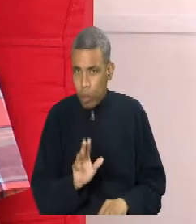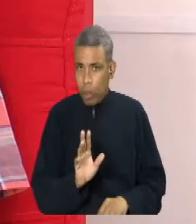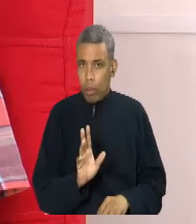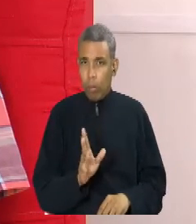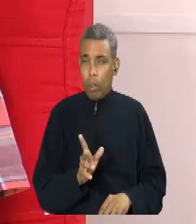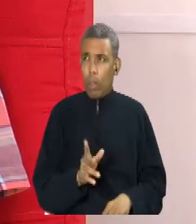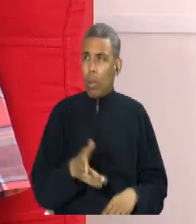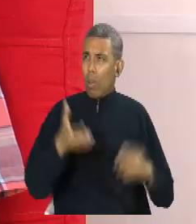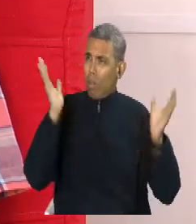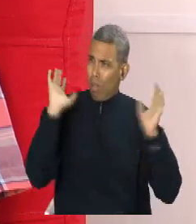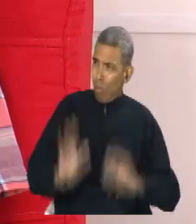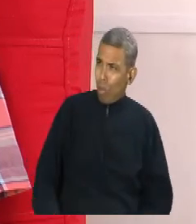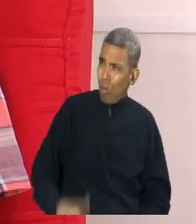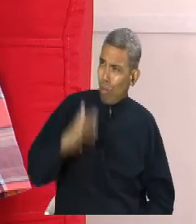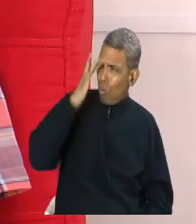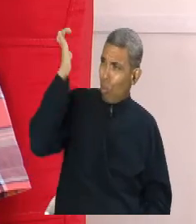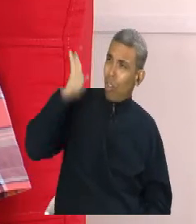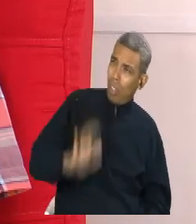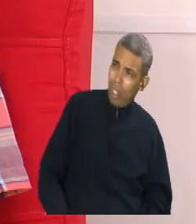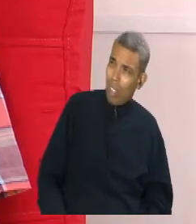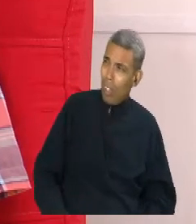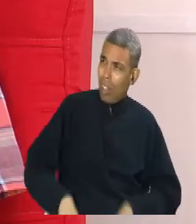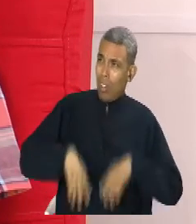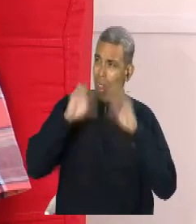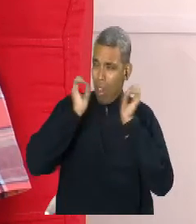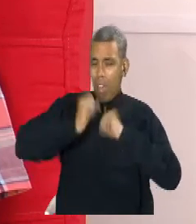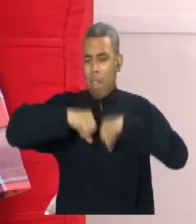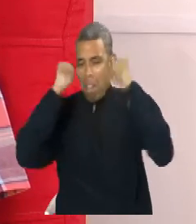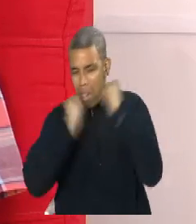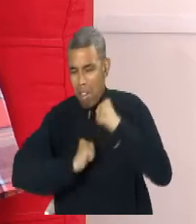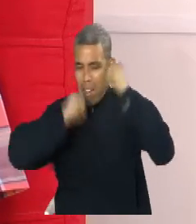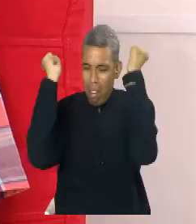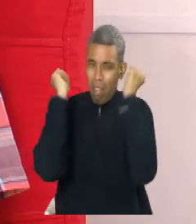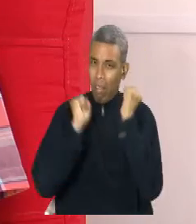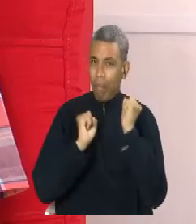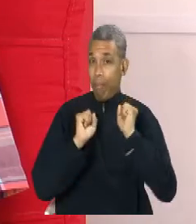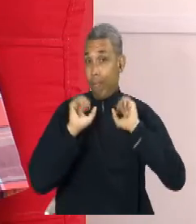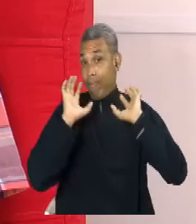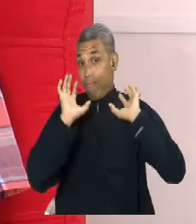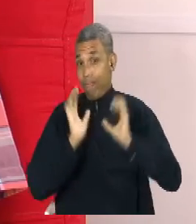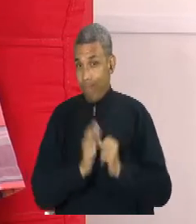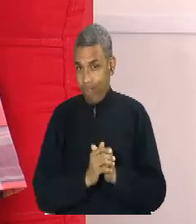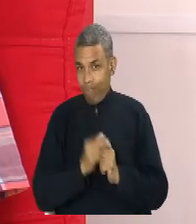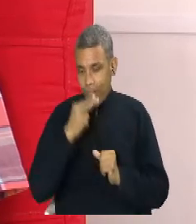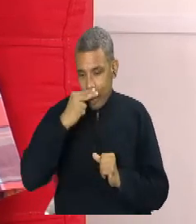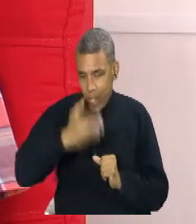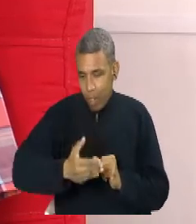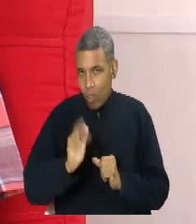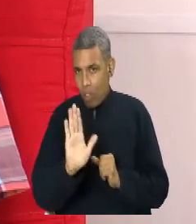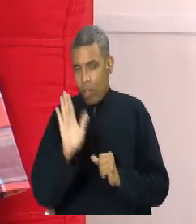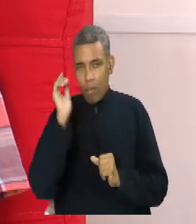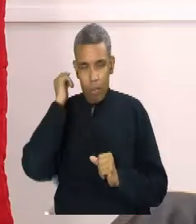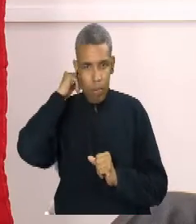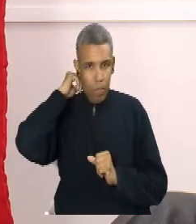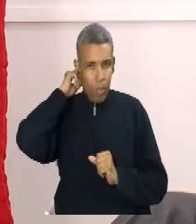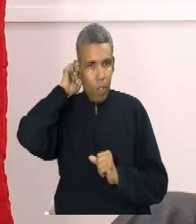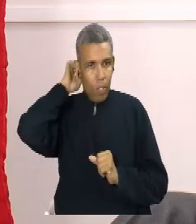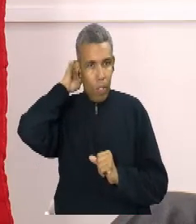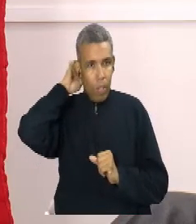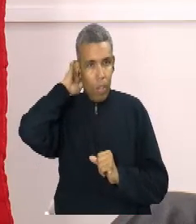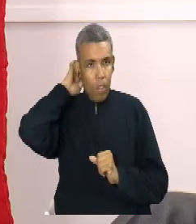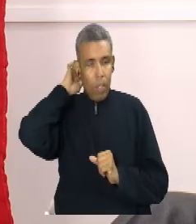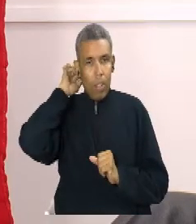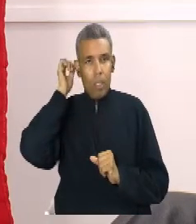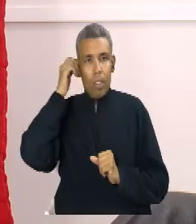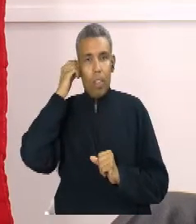con mucho amor con mucha paciencia y tranquilidad perfecto recomendamos leer no sé